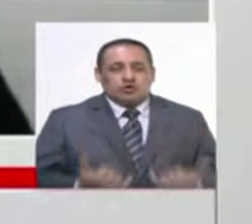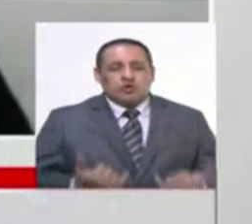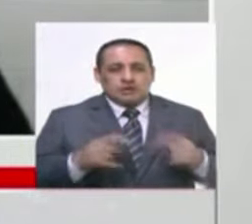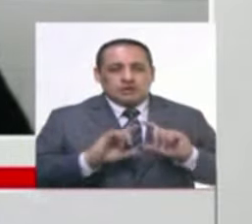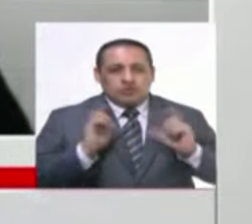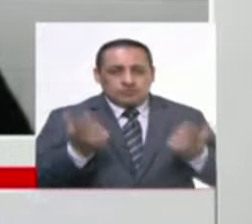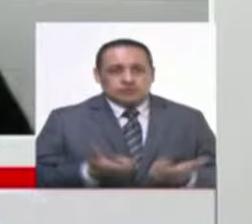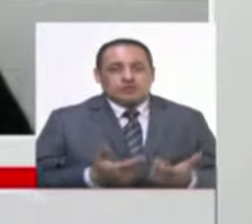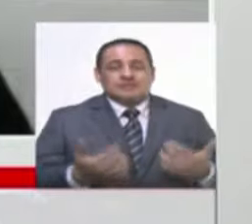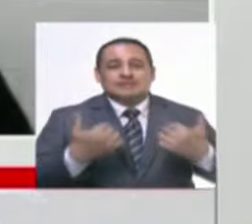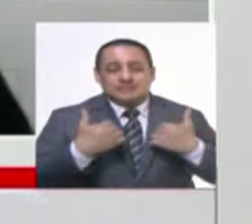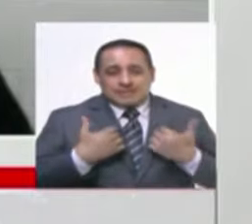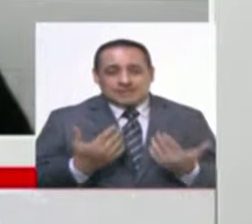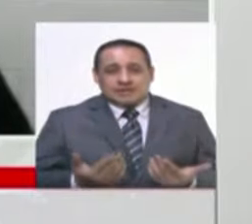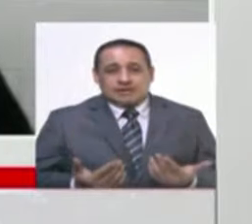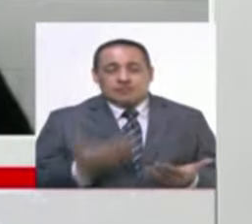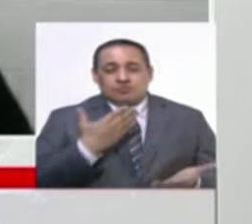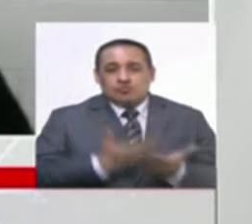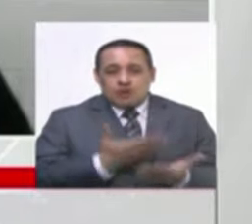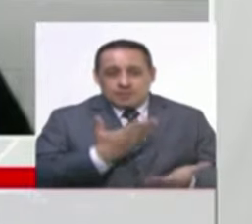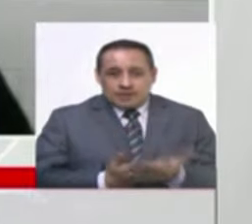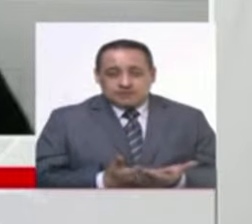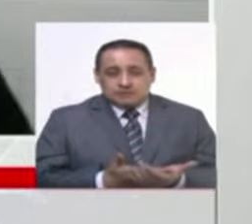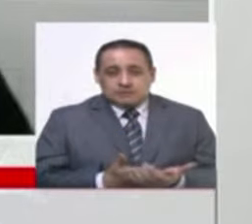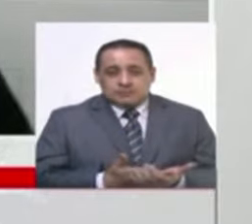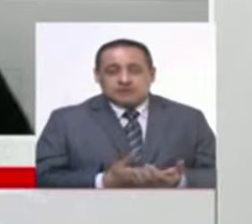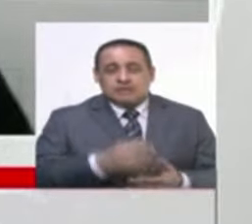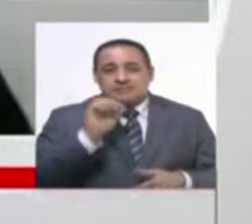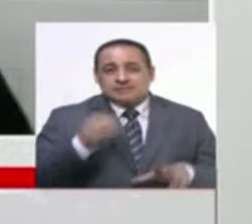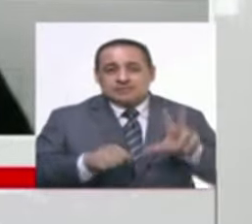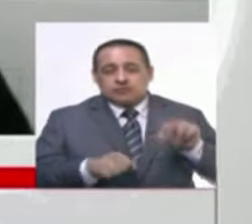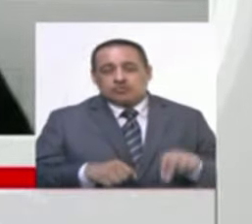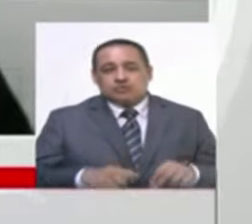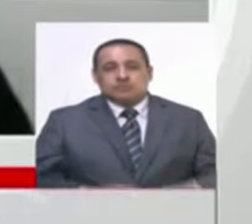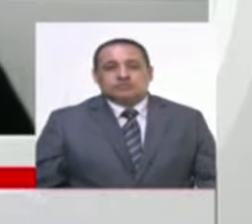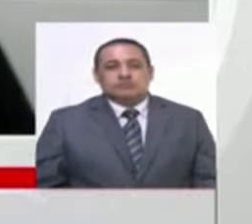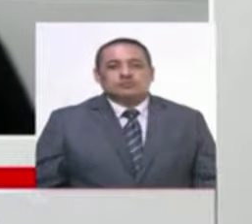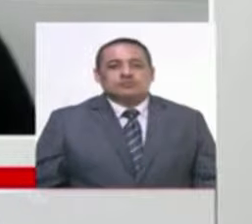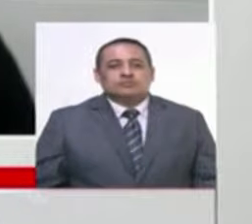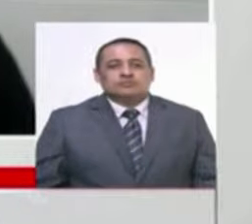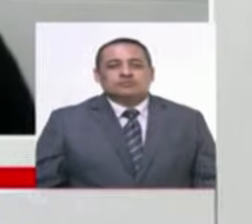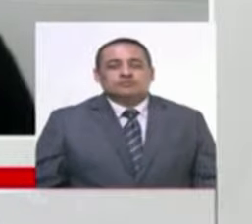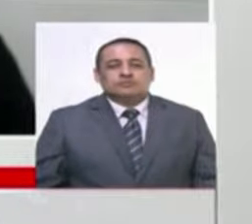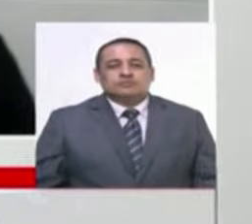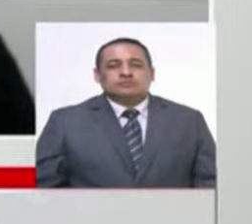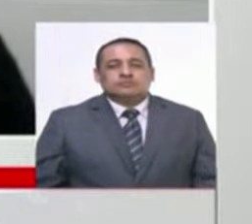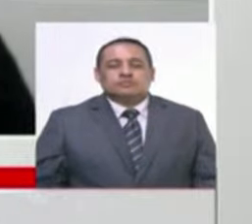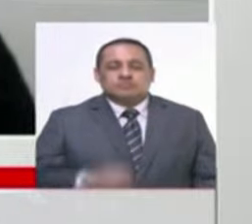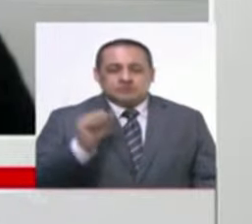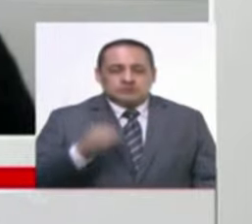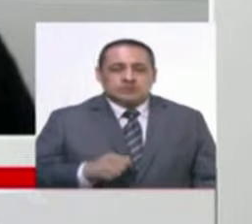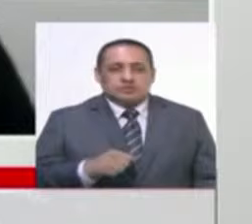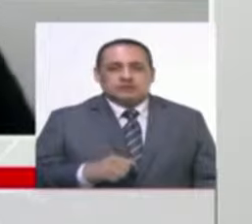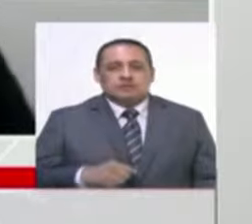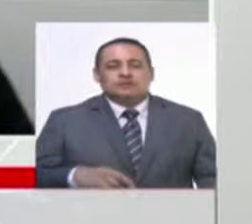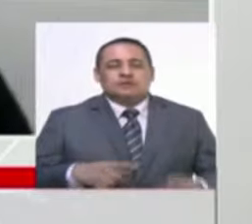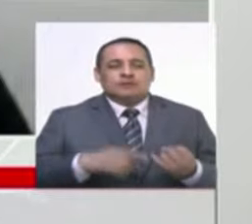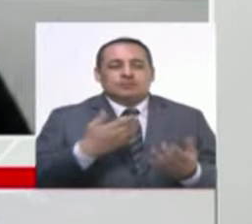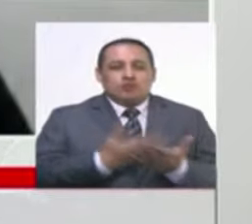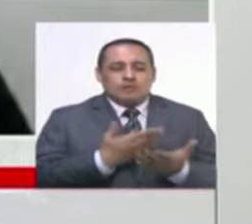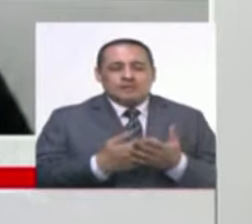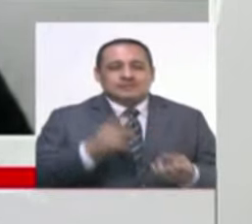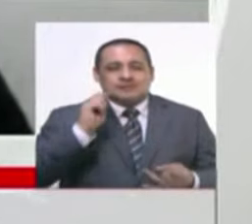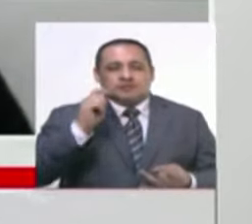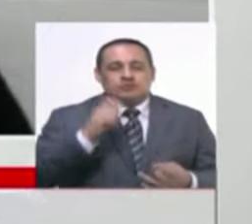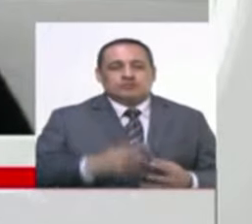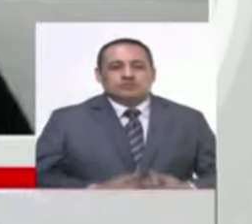esta comisión, tiene pruebas, sí o no? Tengo pruebas y testigos.